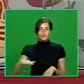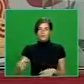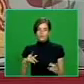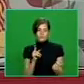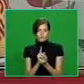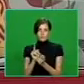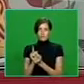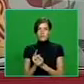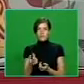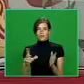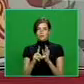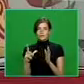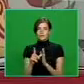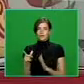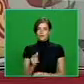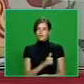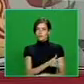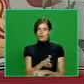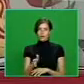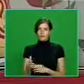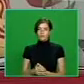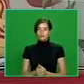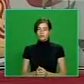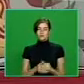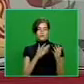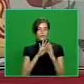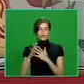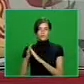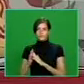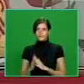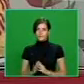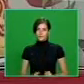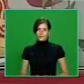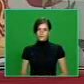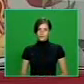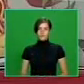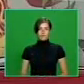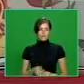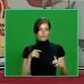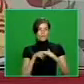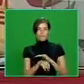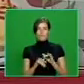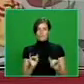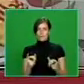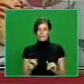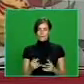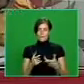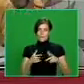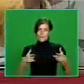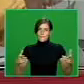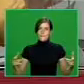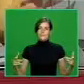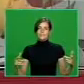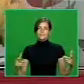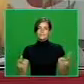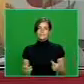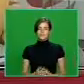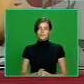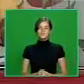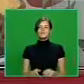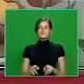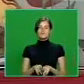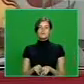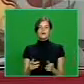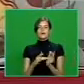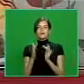niño Liceo por Liceo comunidad por comunidad meternos allí multiplicarnos así